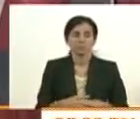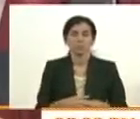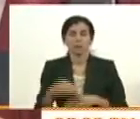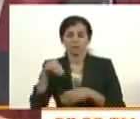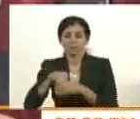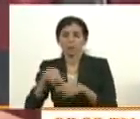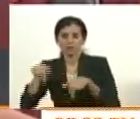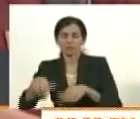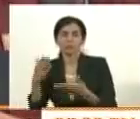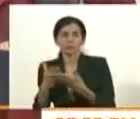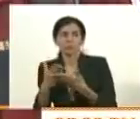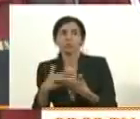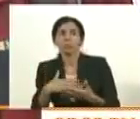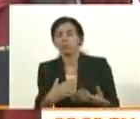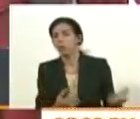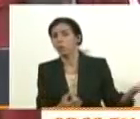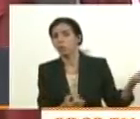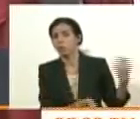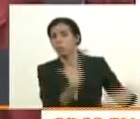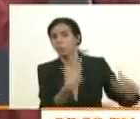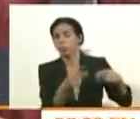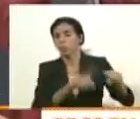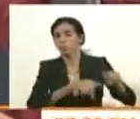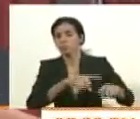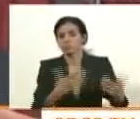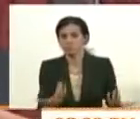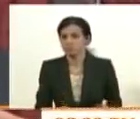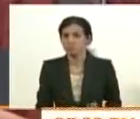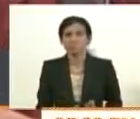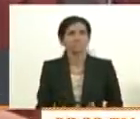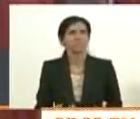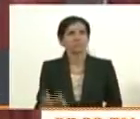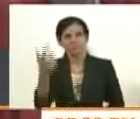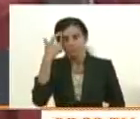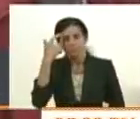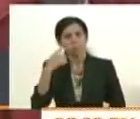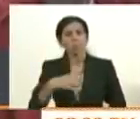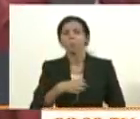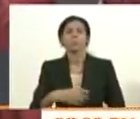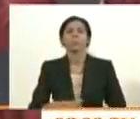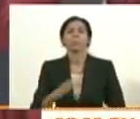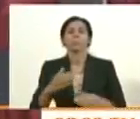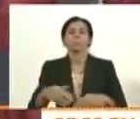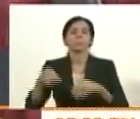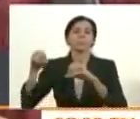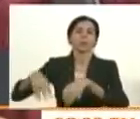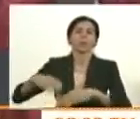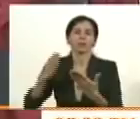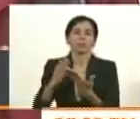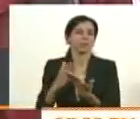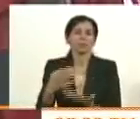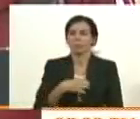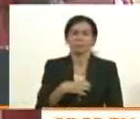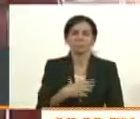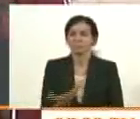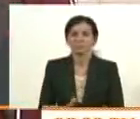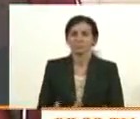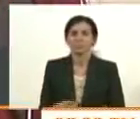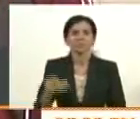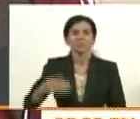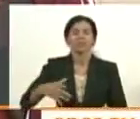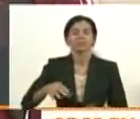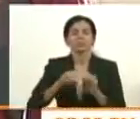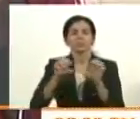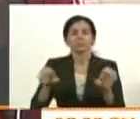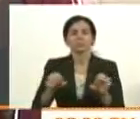institución. Pero también tenemos que tener en claro que por eso no nos podemos detener, no podemos dejar de venir a clase, no podemos dejar de luchar por nuestro derecho al estudio.